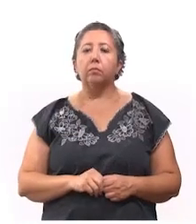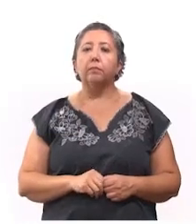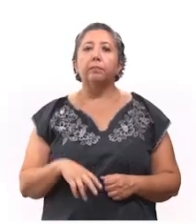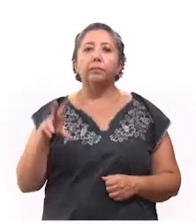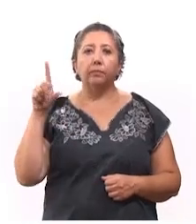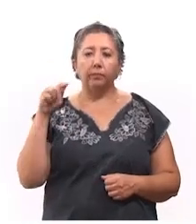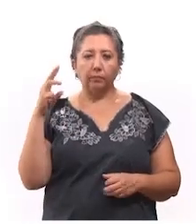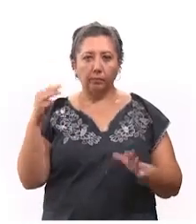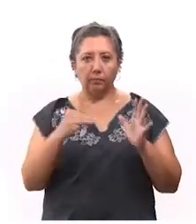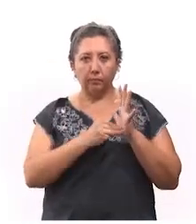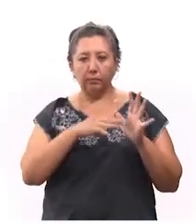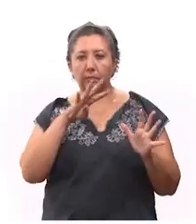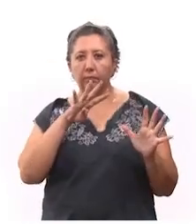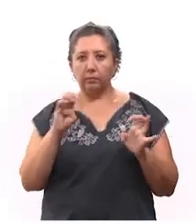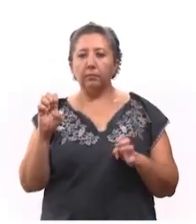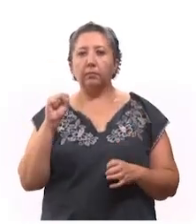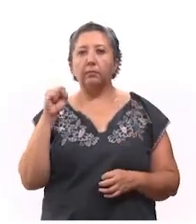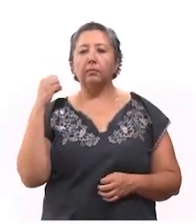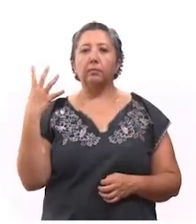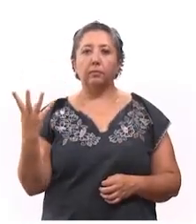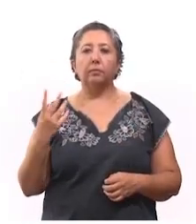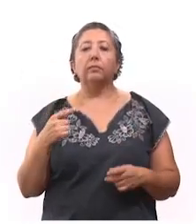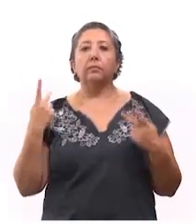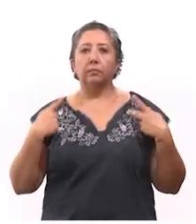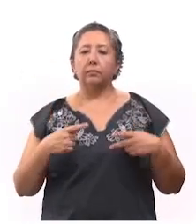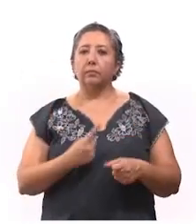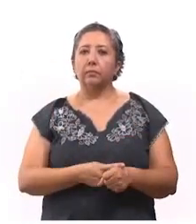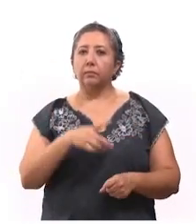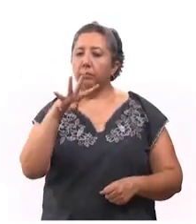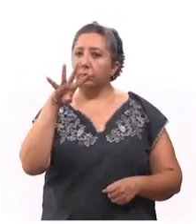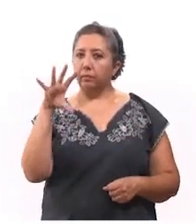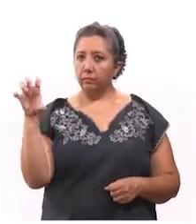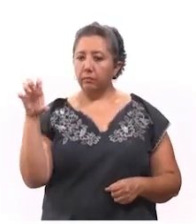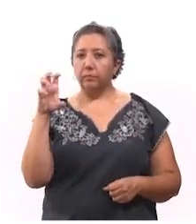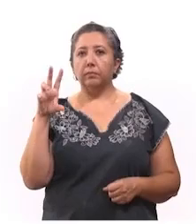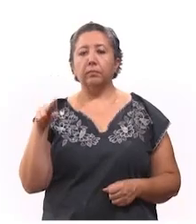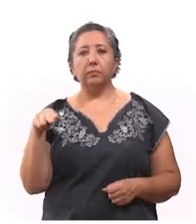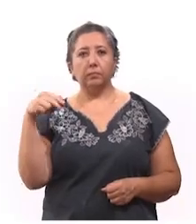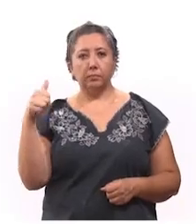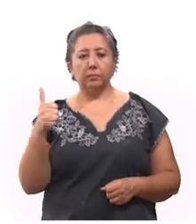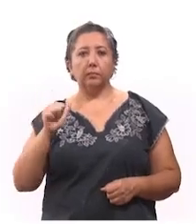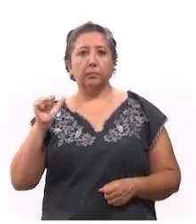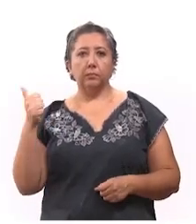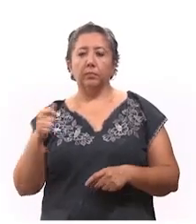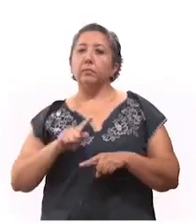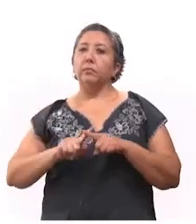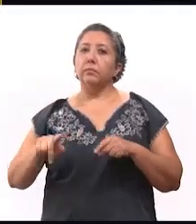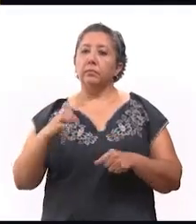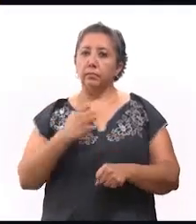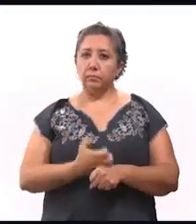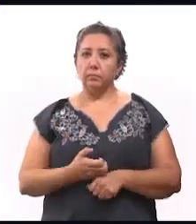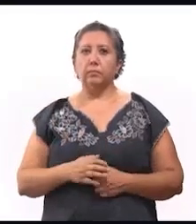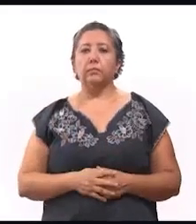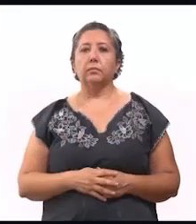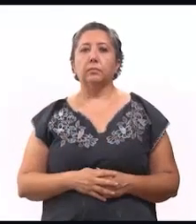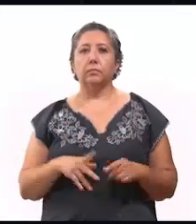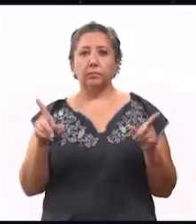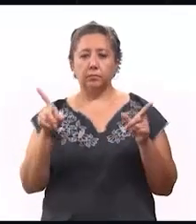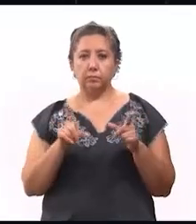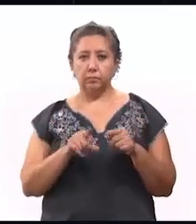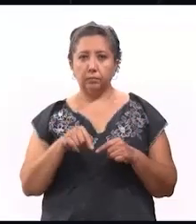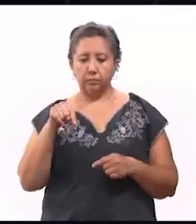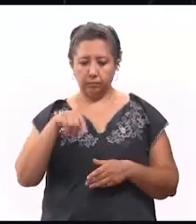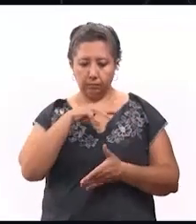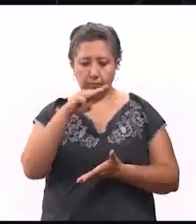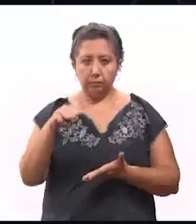los 73.964 casos positivos, 586 son de otro país u otro estado. Específicamente